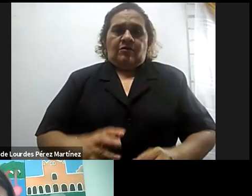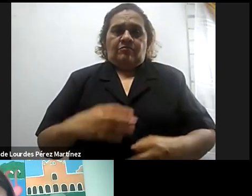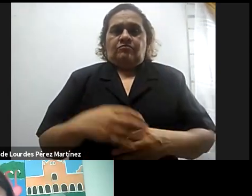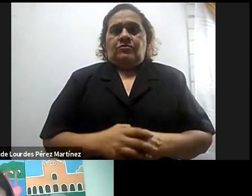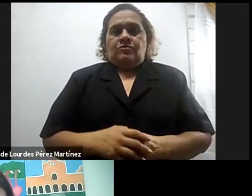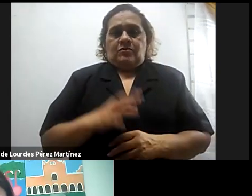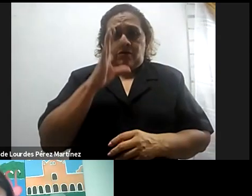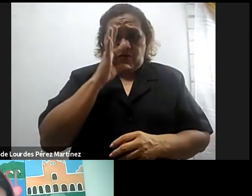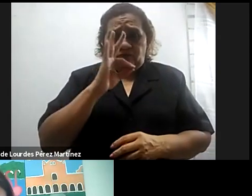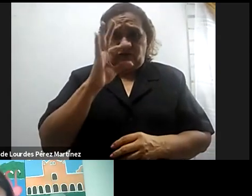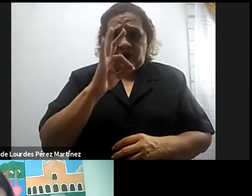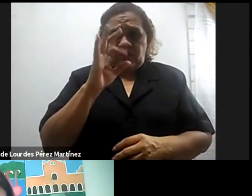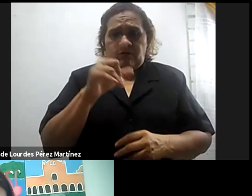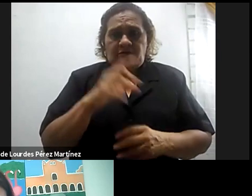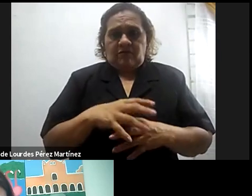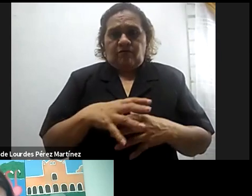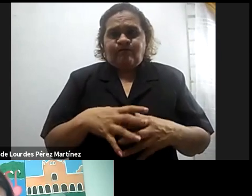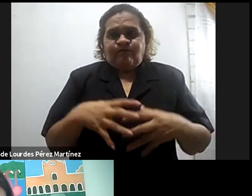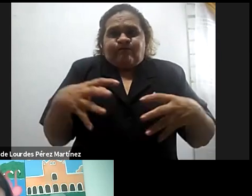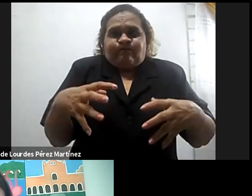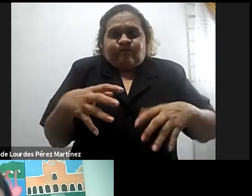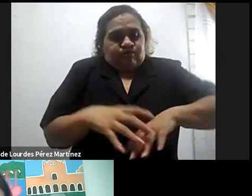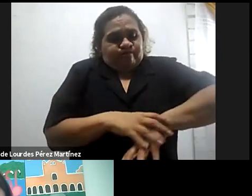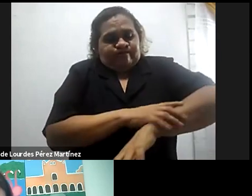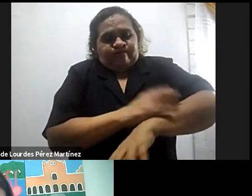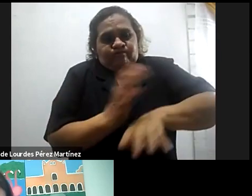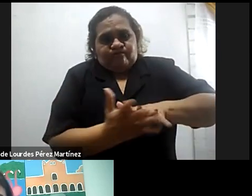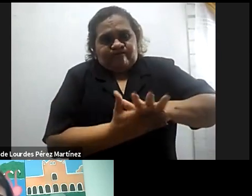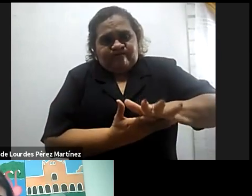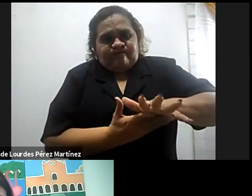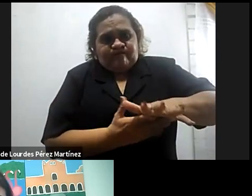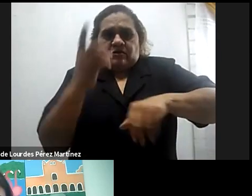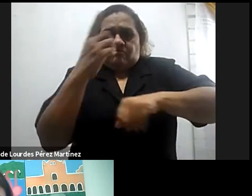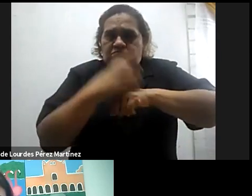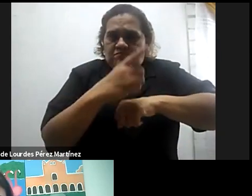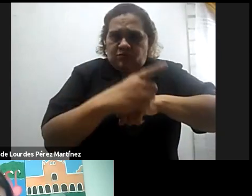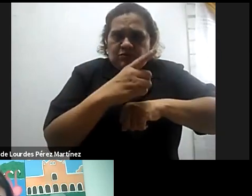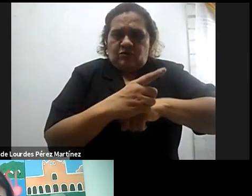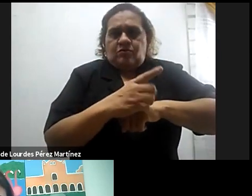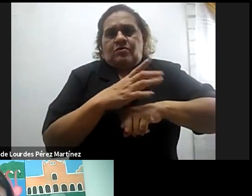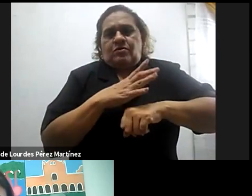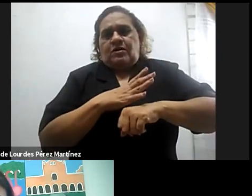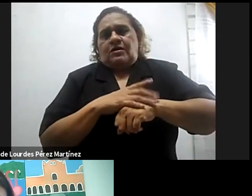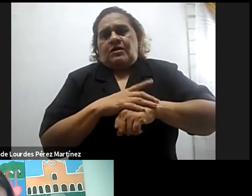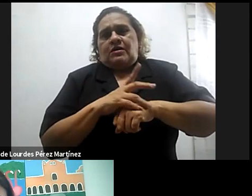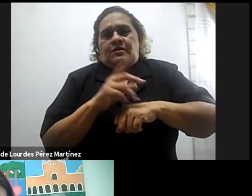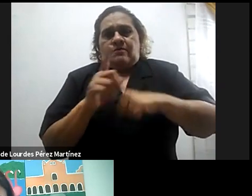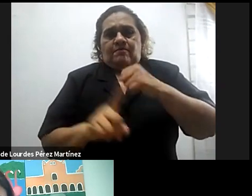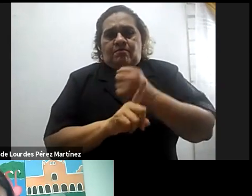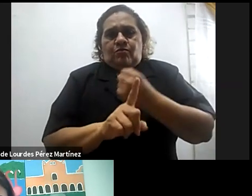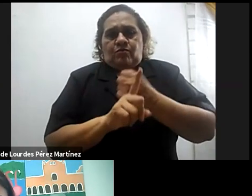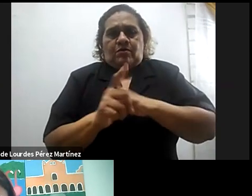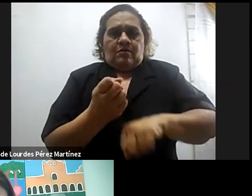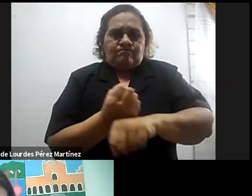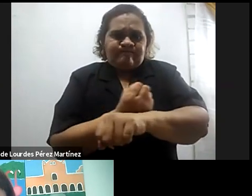lo que va a ocasionar es hinchazón en los pies, que haya dolor en los pies, ¿no? Que haya falla hasta en la coagulación, por ejemplo, ¿no? Si hay